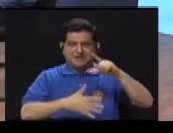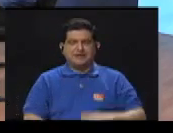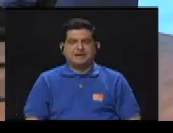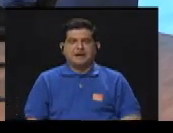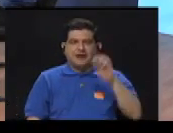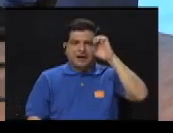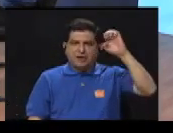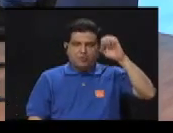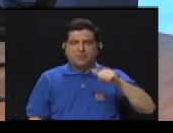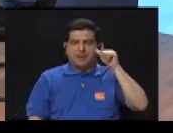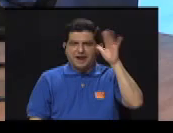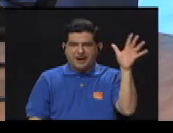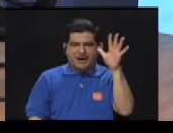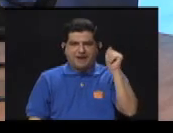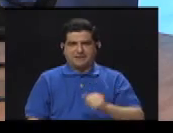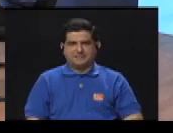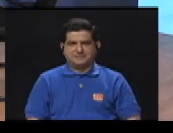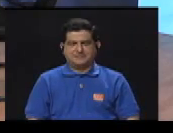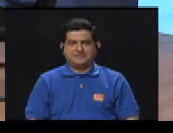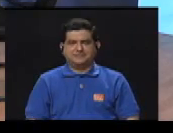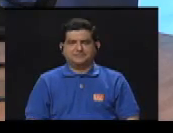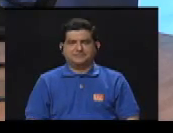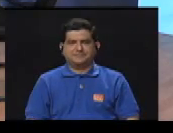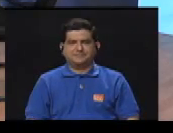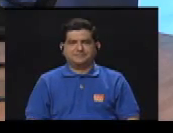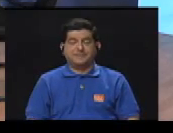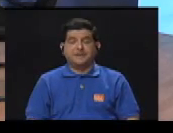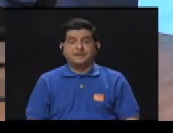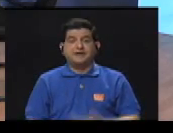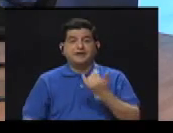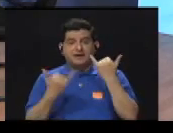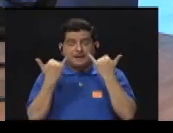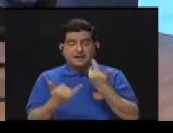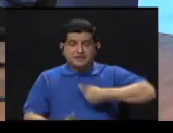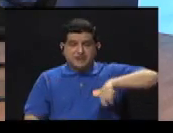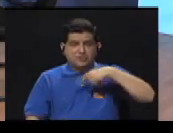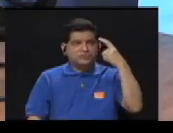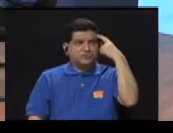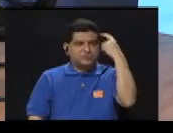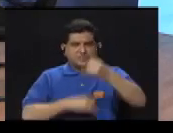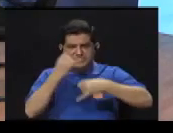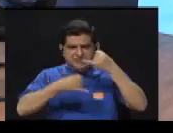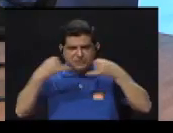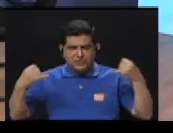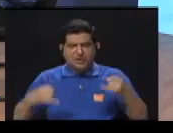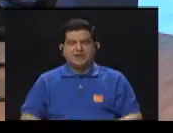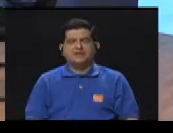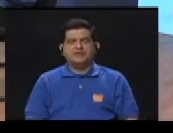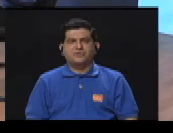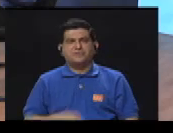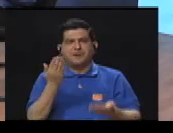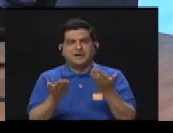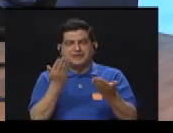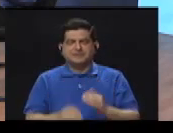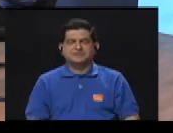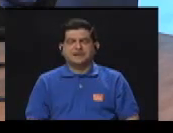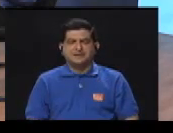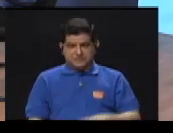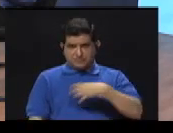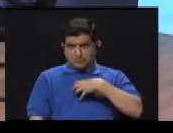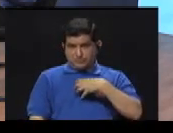europea, asiática. Uh-huh. Y digamos, centrándonos más en nuestro idioma latinoamericana, chilena,